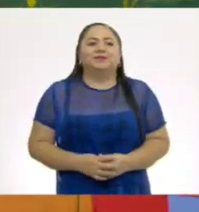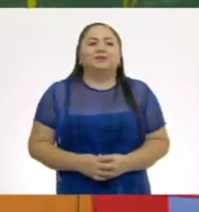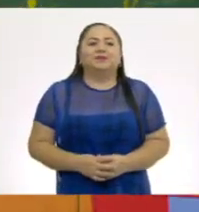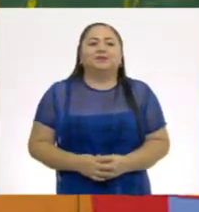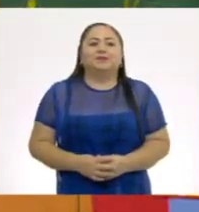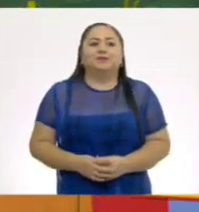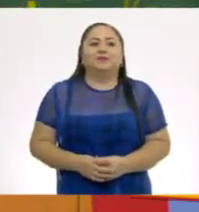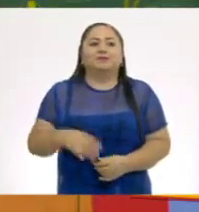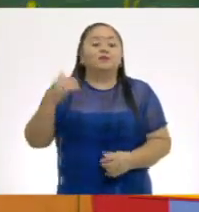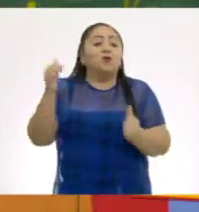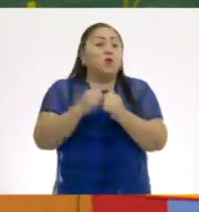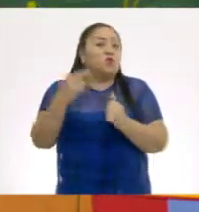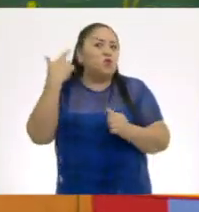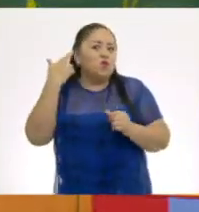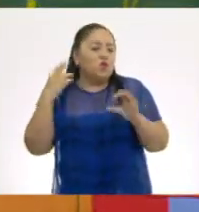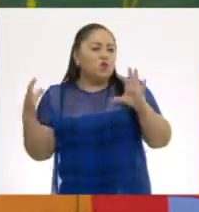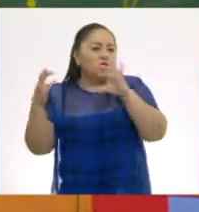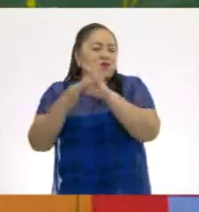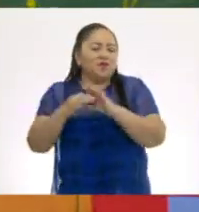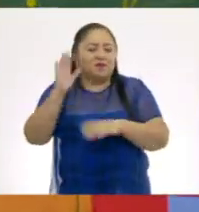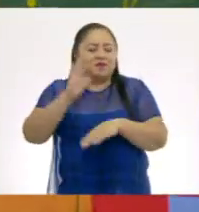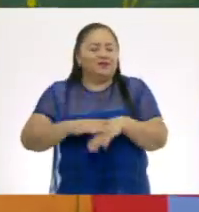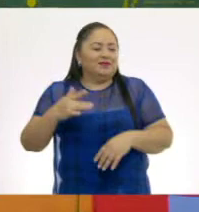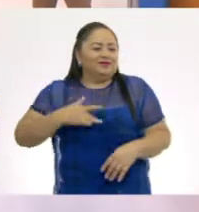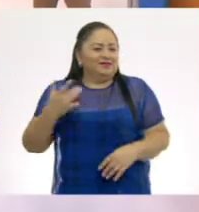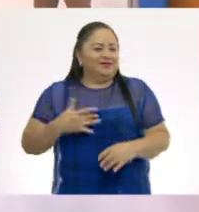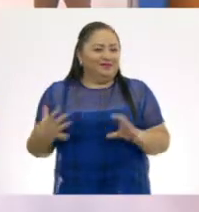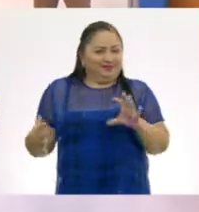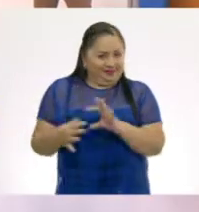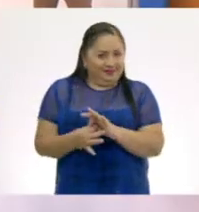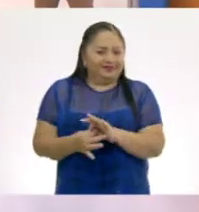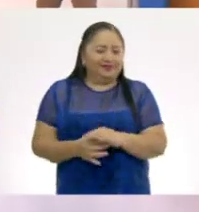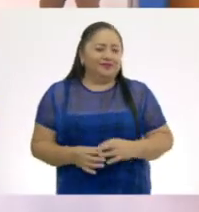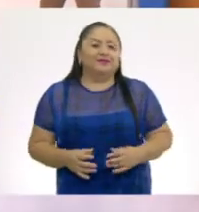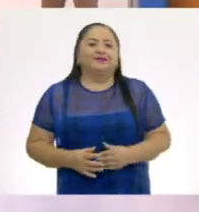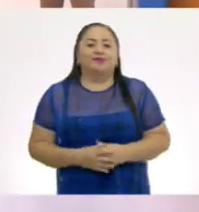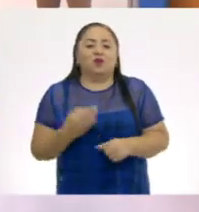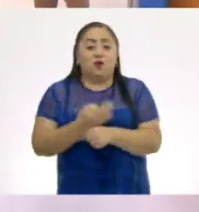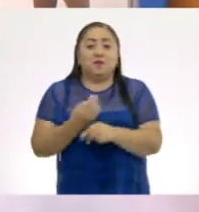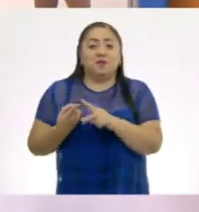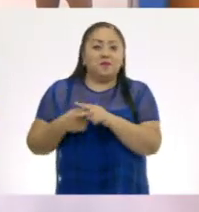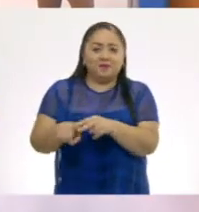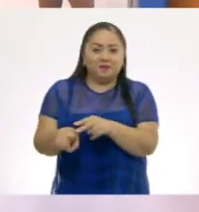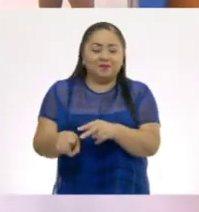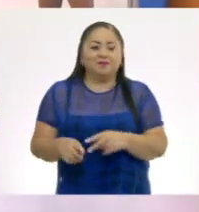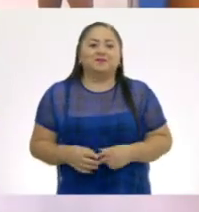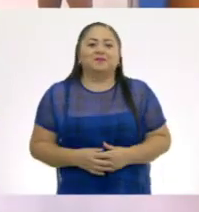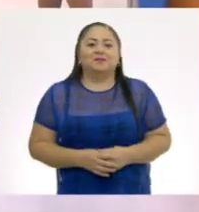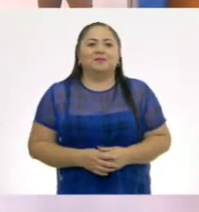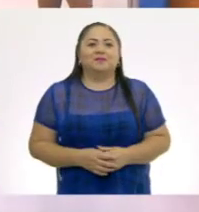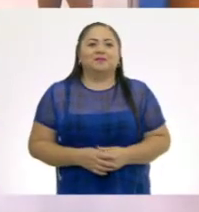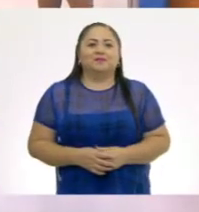vamos a hacer con música para tener mucho más ritmo. Oh, muy bien. ¿Sí? Empezamos.